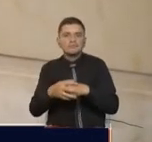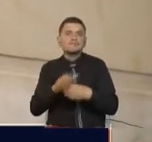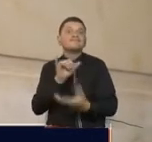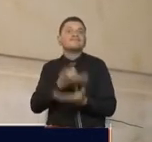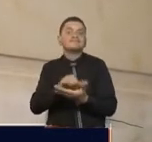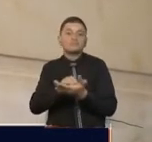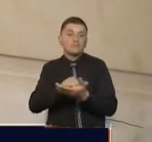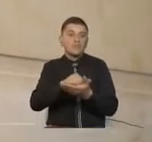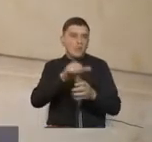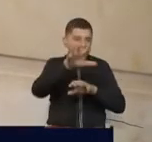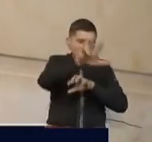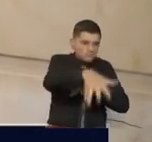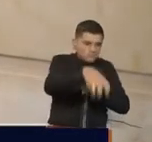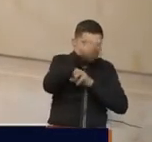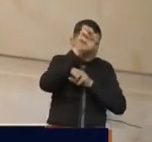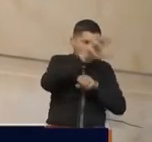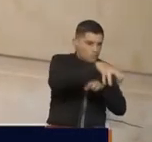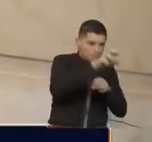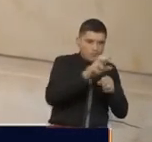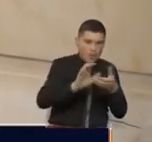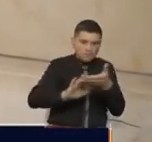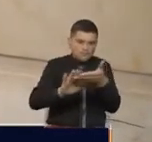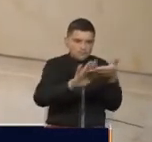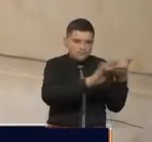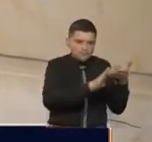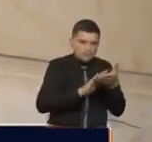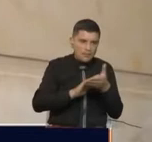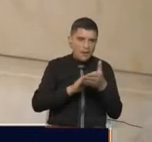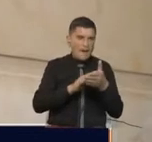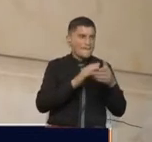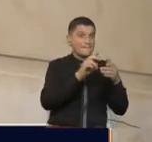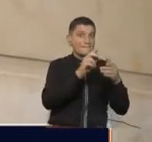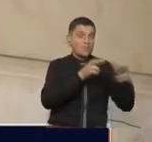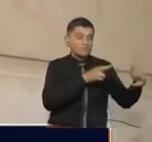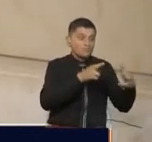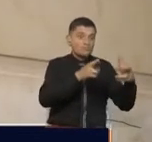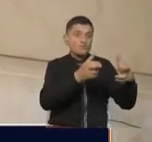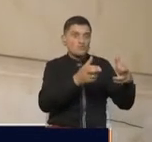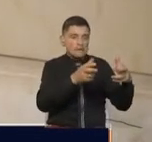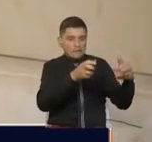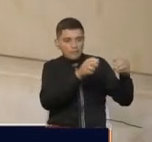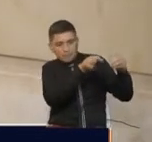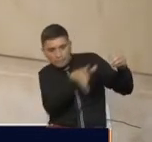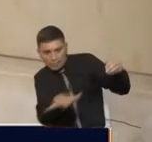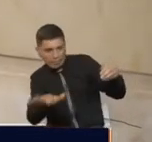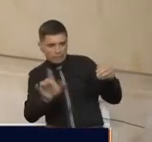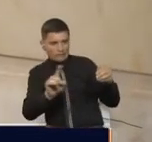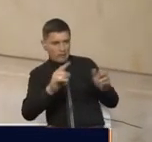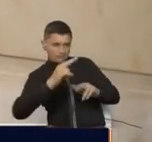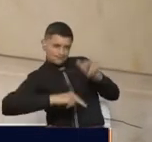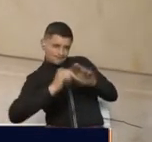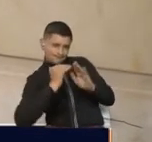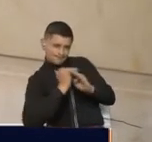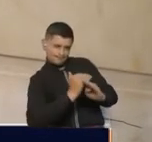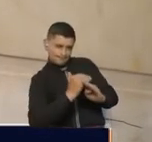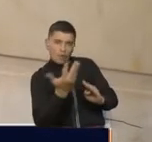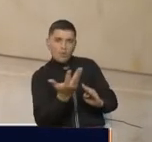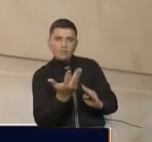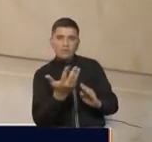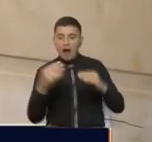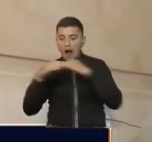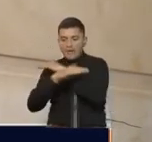horas de maquinaria vamos a lograr disponer para poder contener la orilla del río y tener habilitadas las vías?